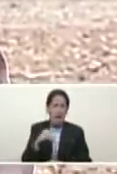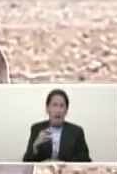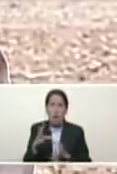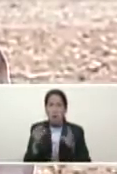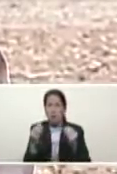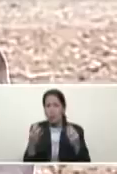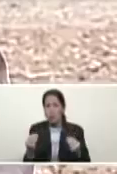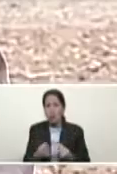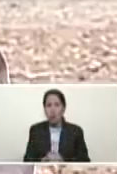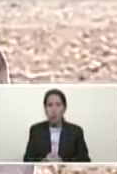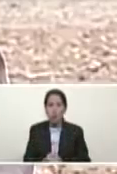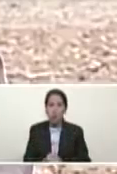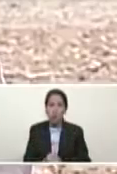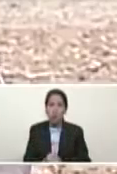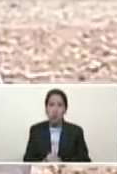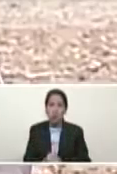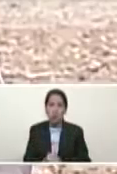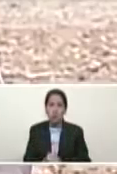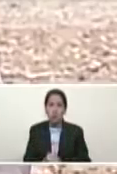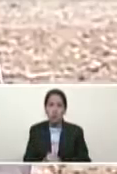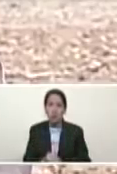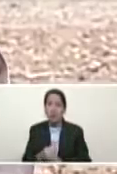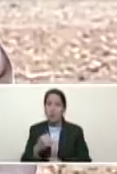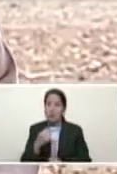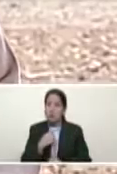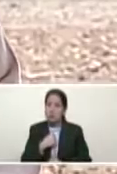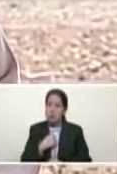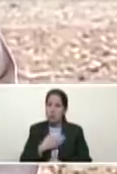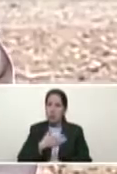mucho. Yo pudiera,